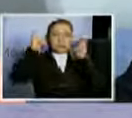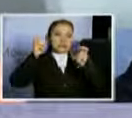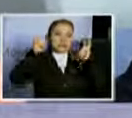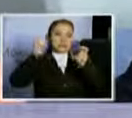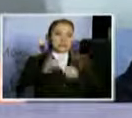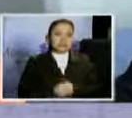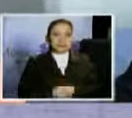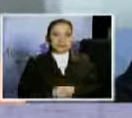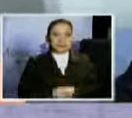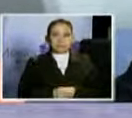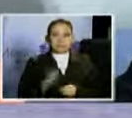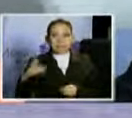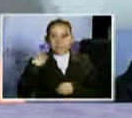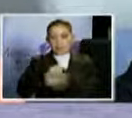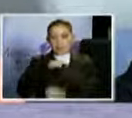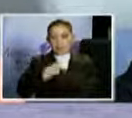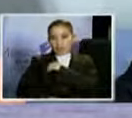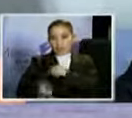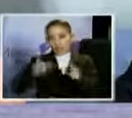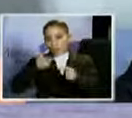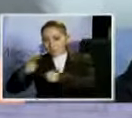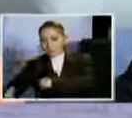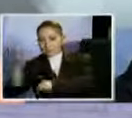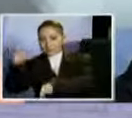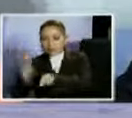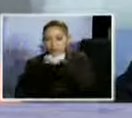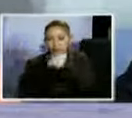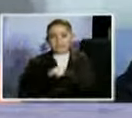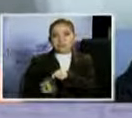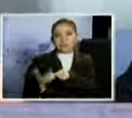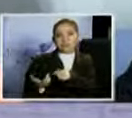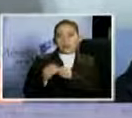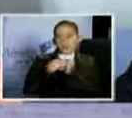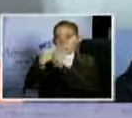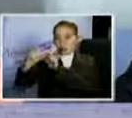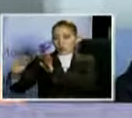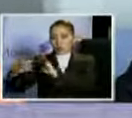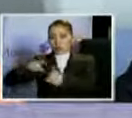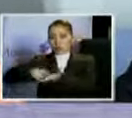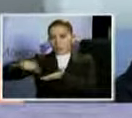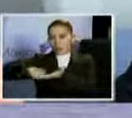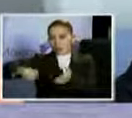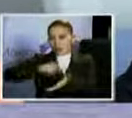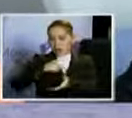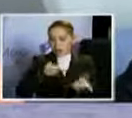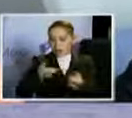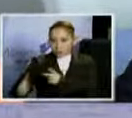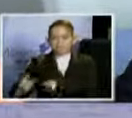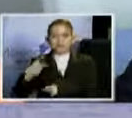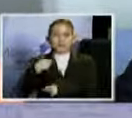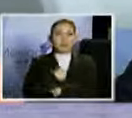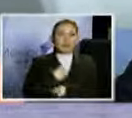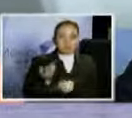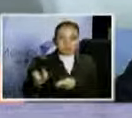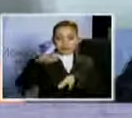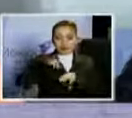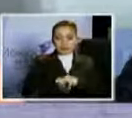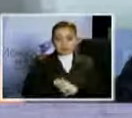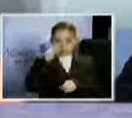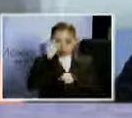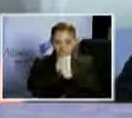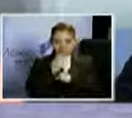amenazas de las armas, del desarme, de la no proliferación y del comercio de armas. Yo estuve sentada en